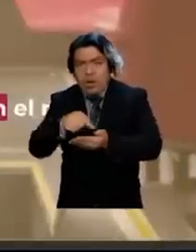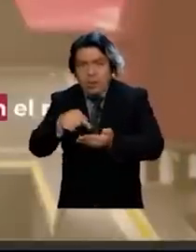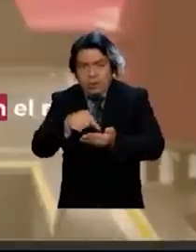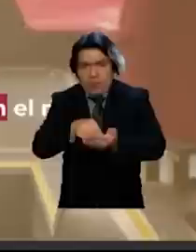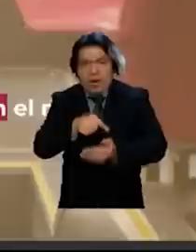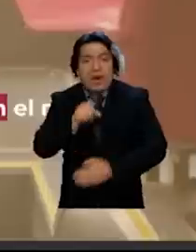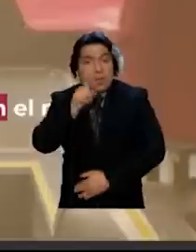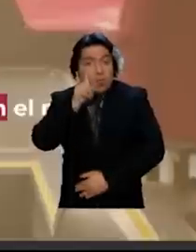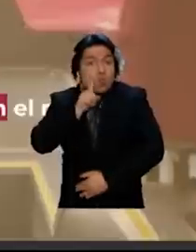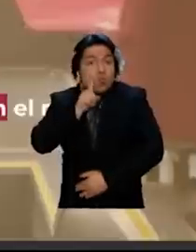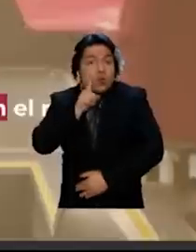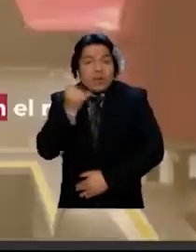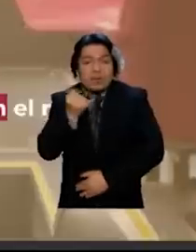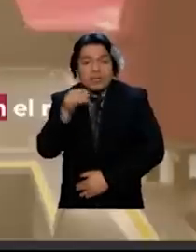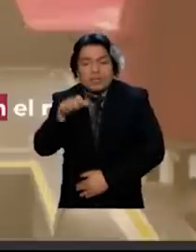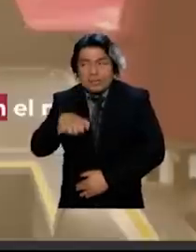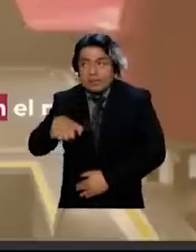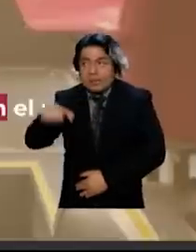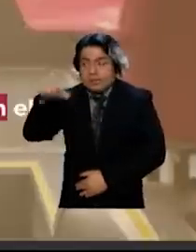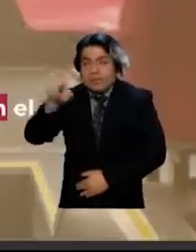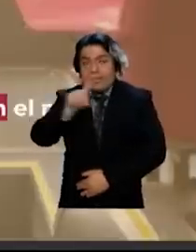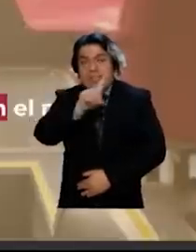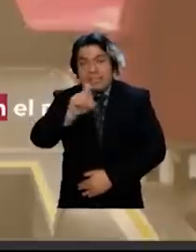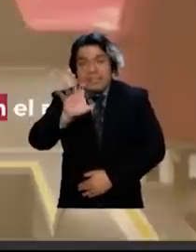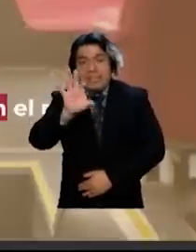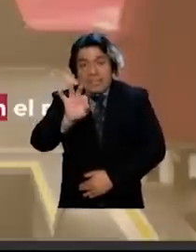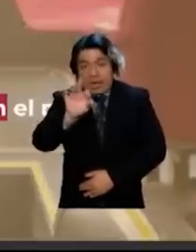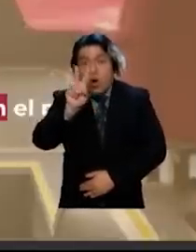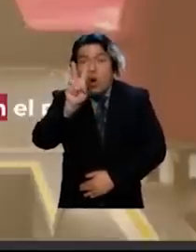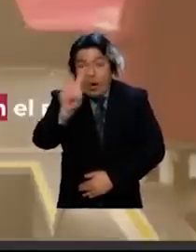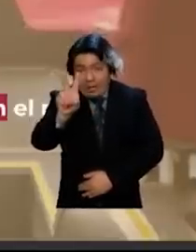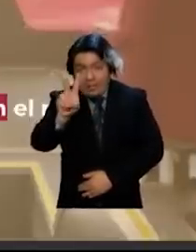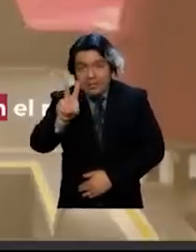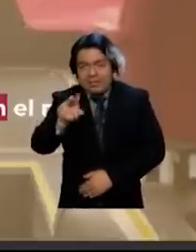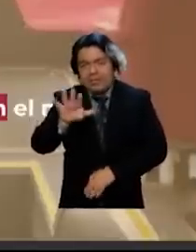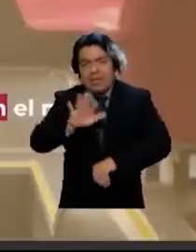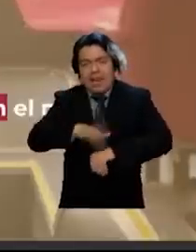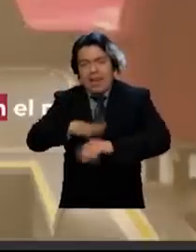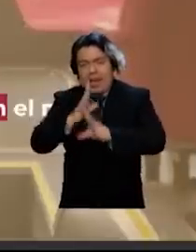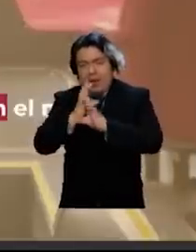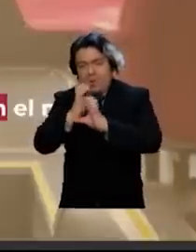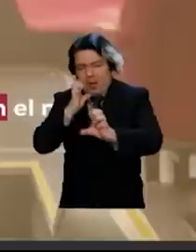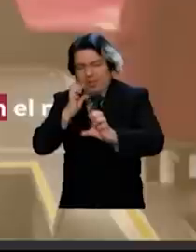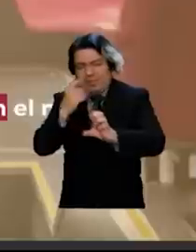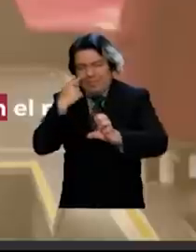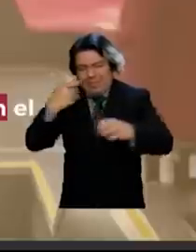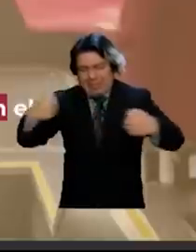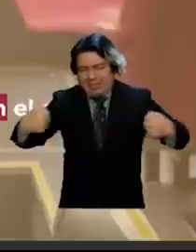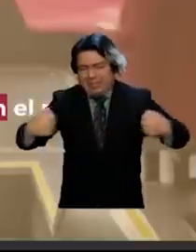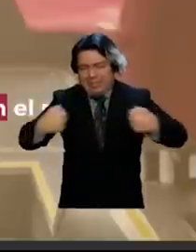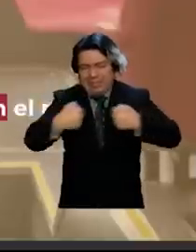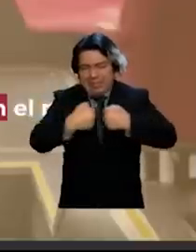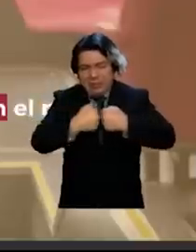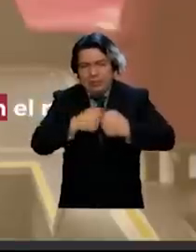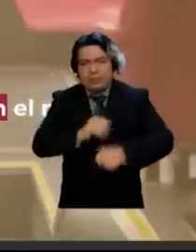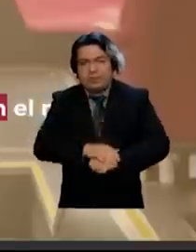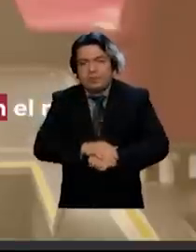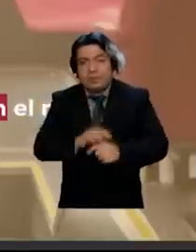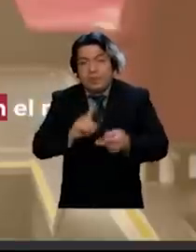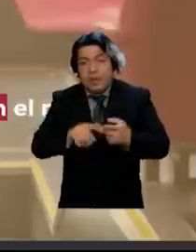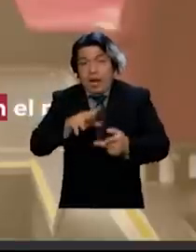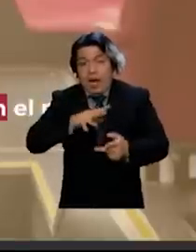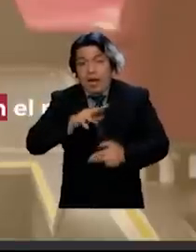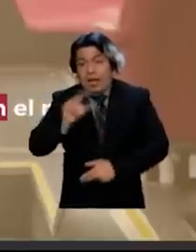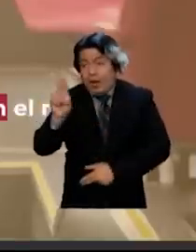adultos mayores. 142 pasajeros en el caso de los trolebuses articulados. Tienen puertos